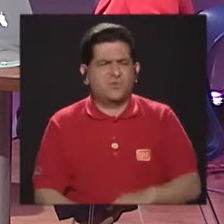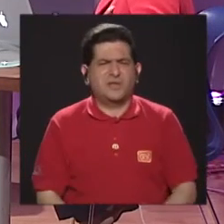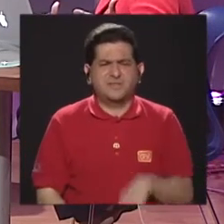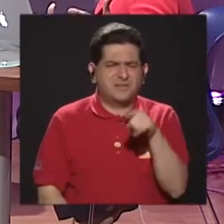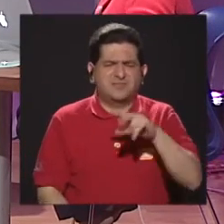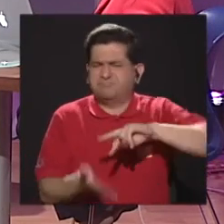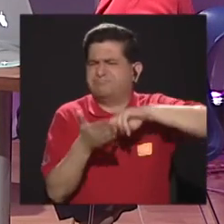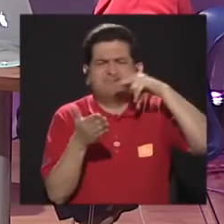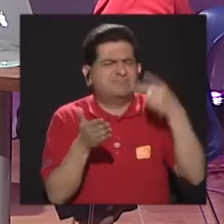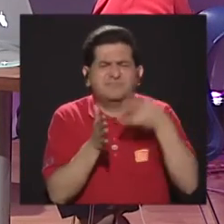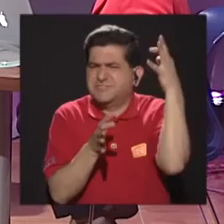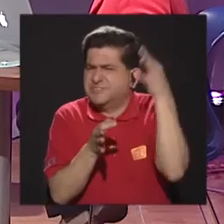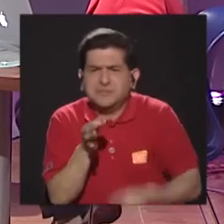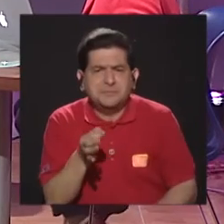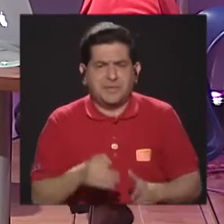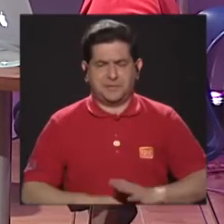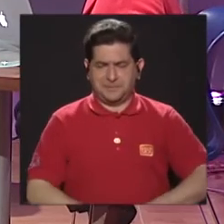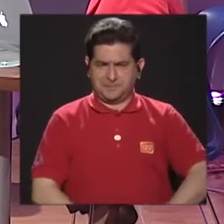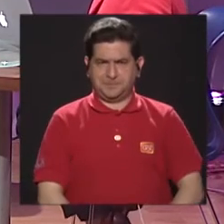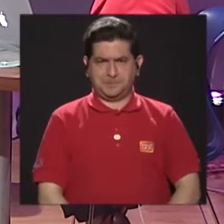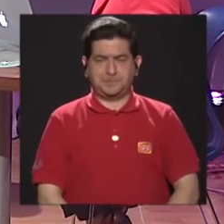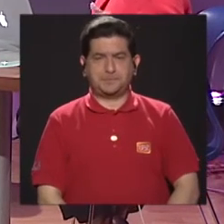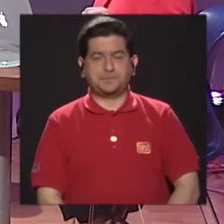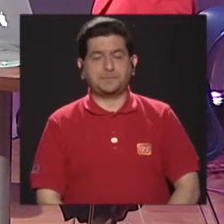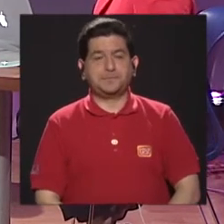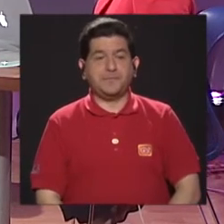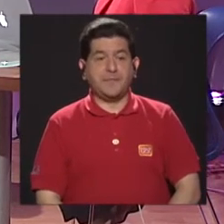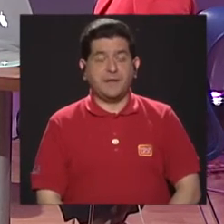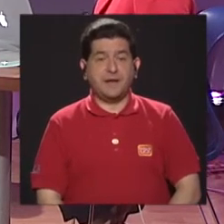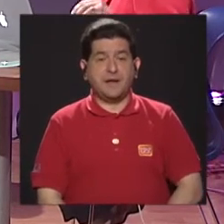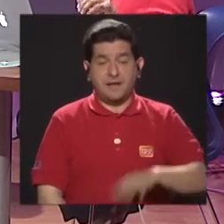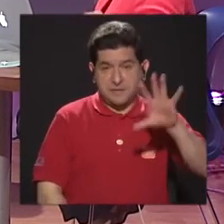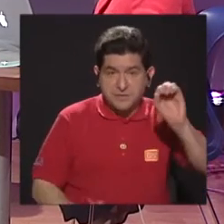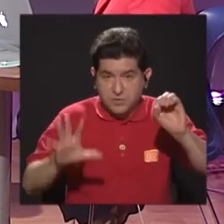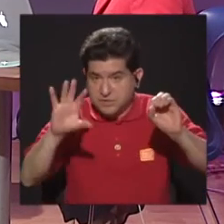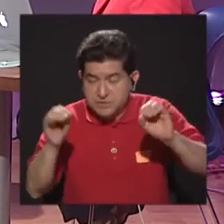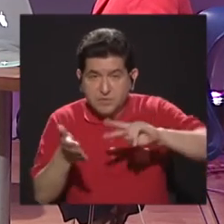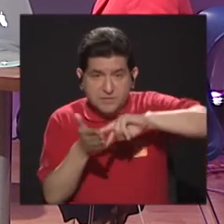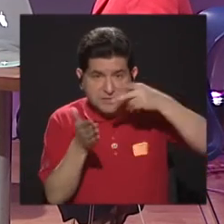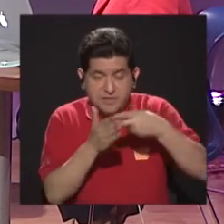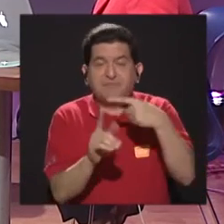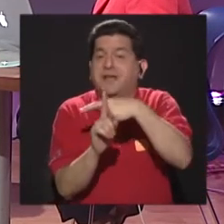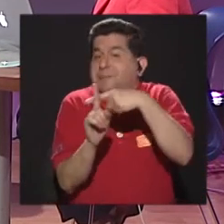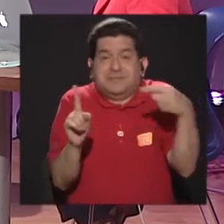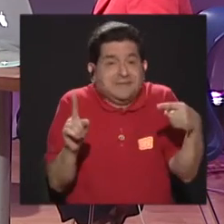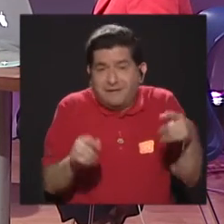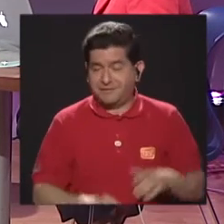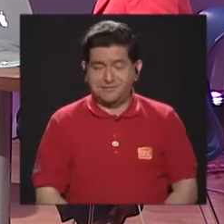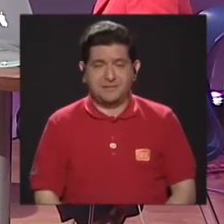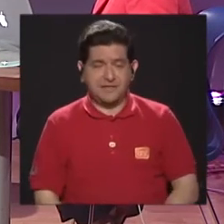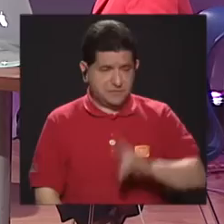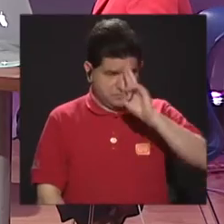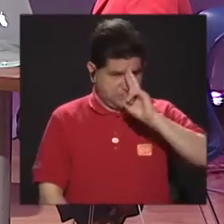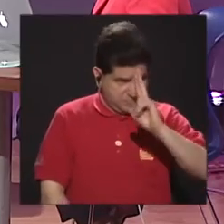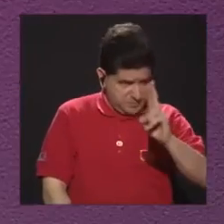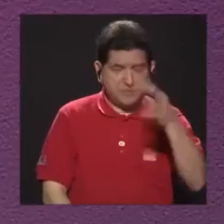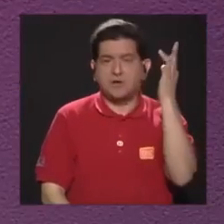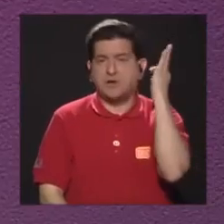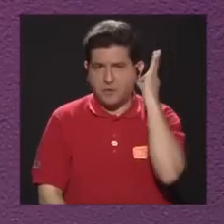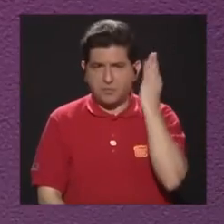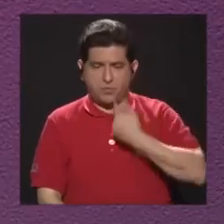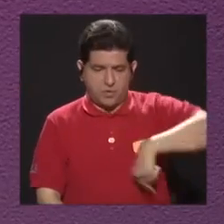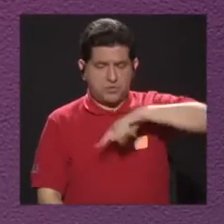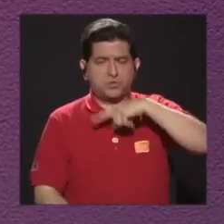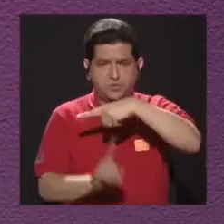En términos sencillos, ¿verdad? Bueno, la paridad tiene que ver con la mitad y es el reconocimiento de que las mujeres somos